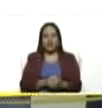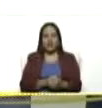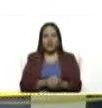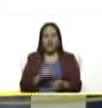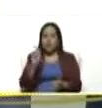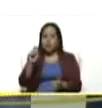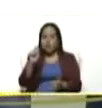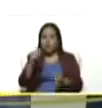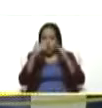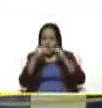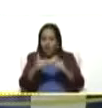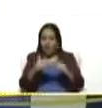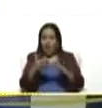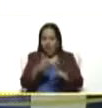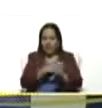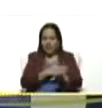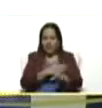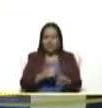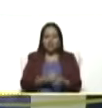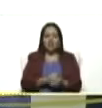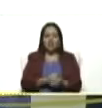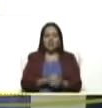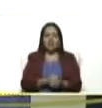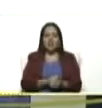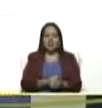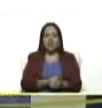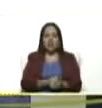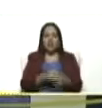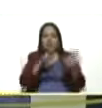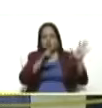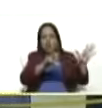Santa Cruz de Mora con Rafael Antonio,